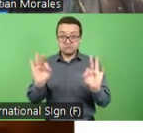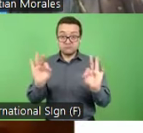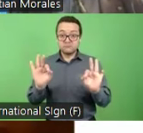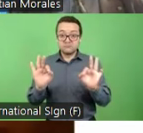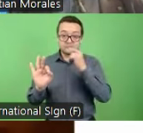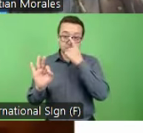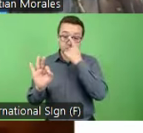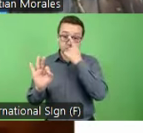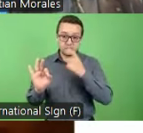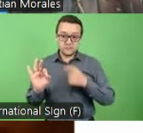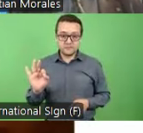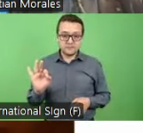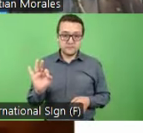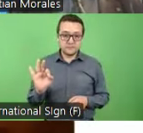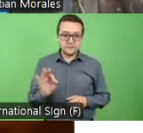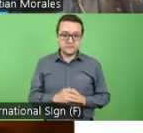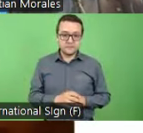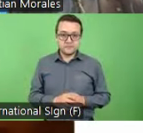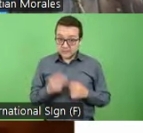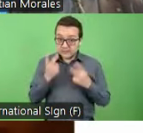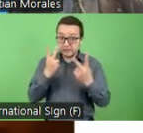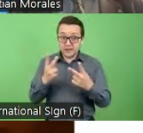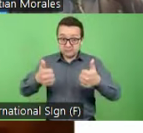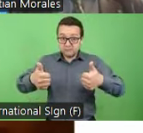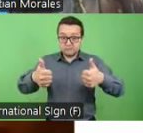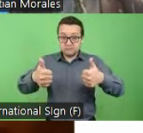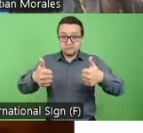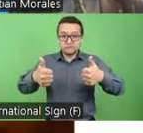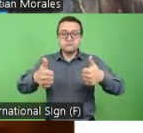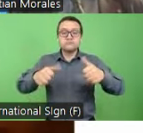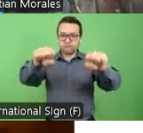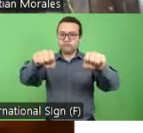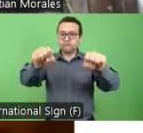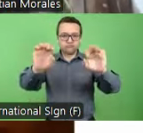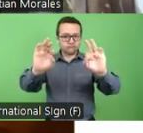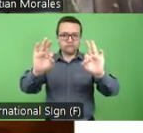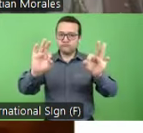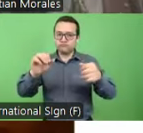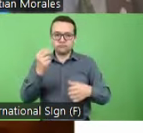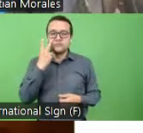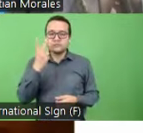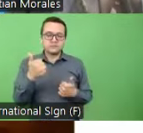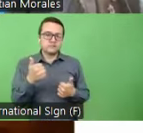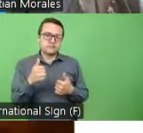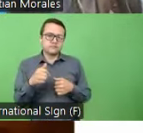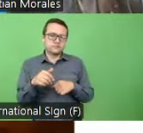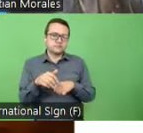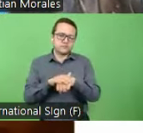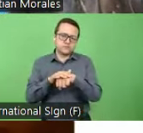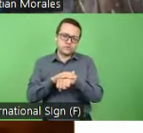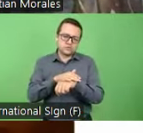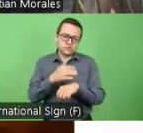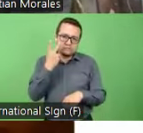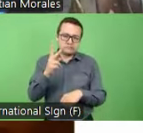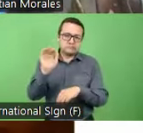Ahí, ¿Se ve en forma completa? sí, ahí sí, Ah, muchas gracias. mucho. Ernesto, y Bueno, disculpa no, la no hay, ningún, interrupción. no hay